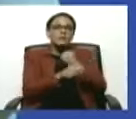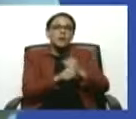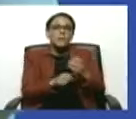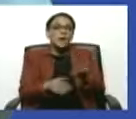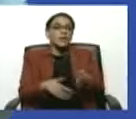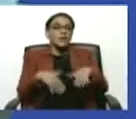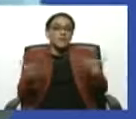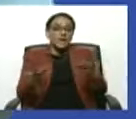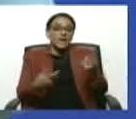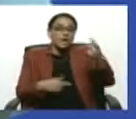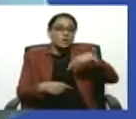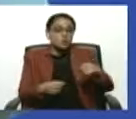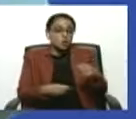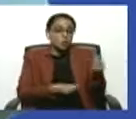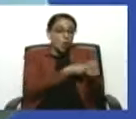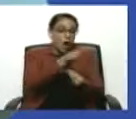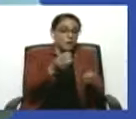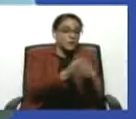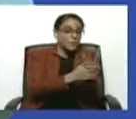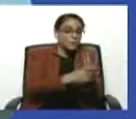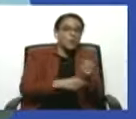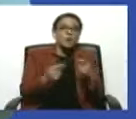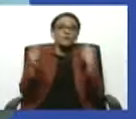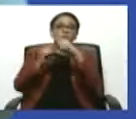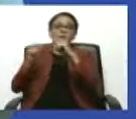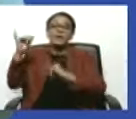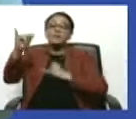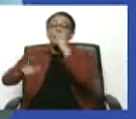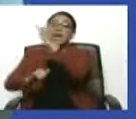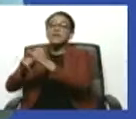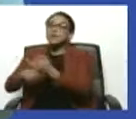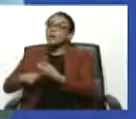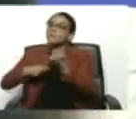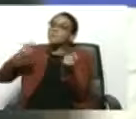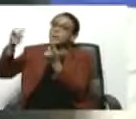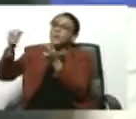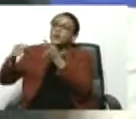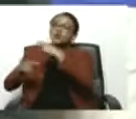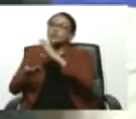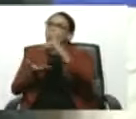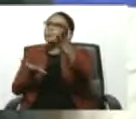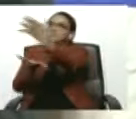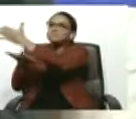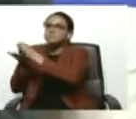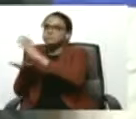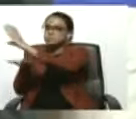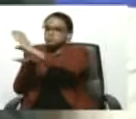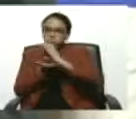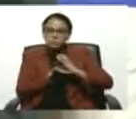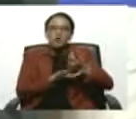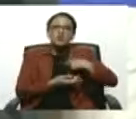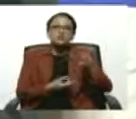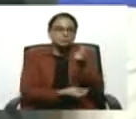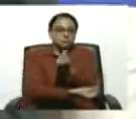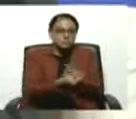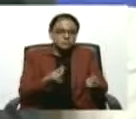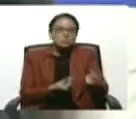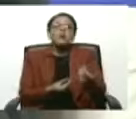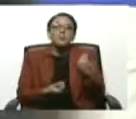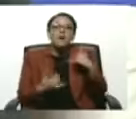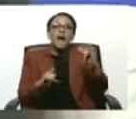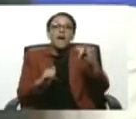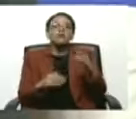de divisas a Venezuela en esta economía donde el ataque al corazón fue justamente el ingreso a las divisas que